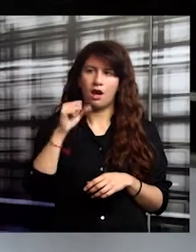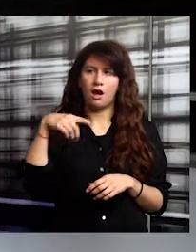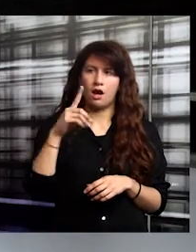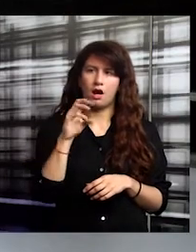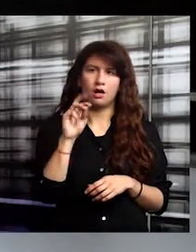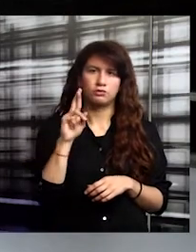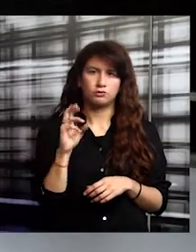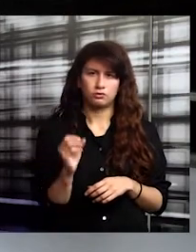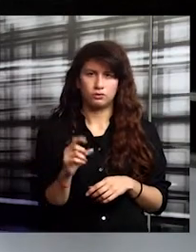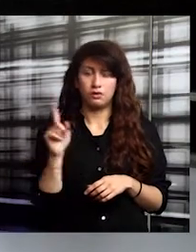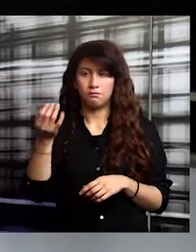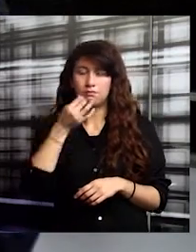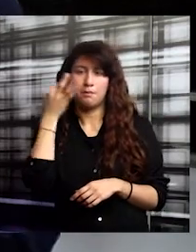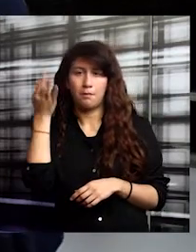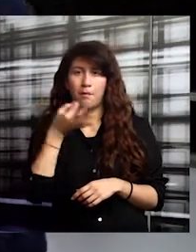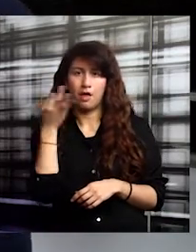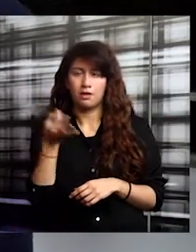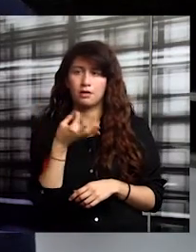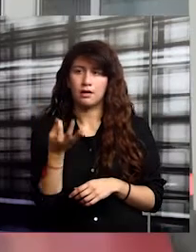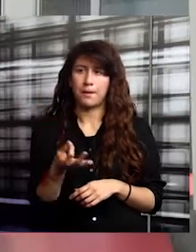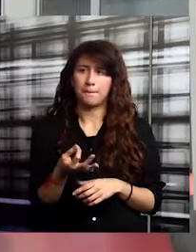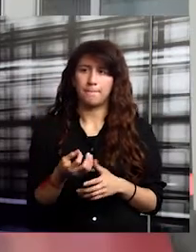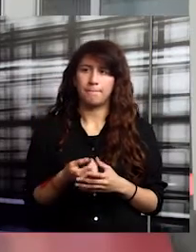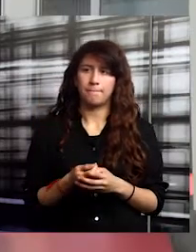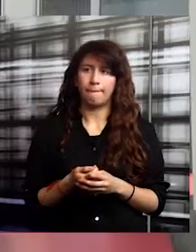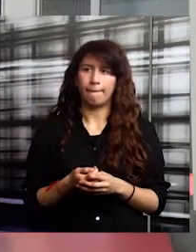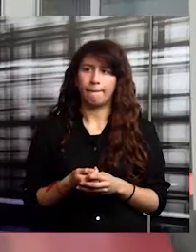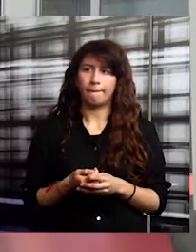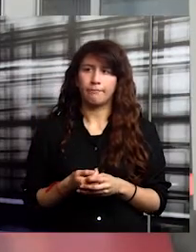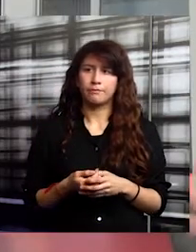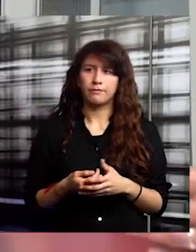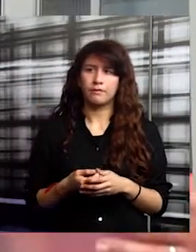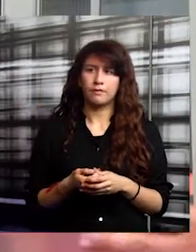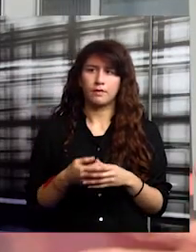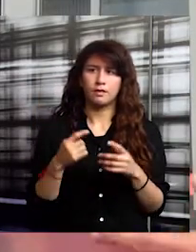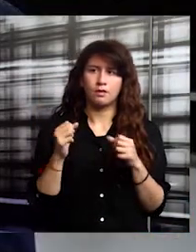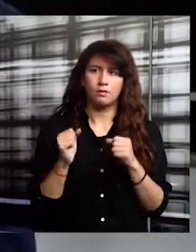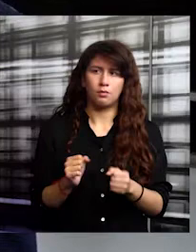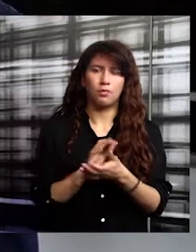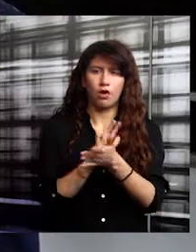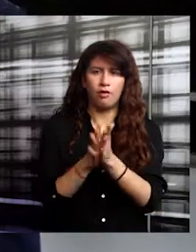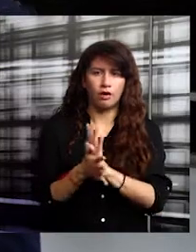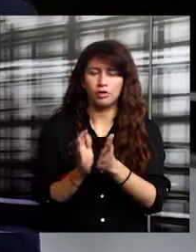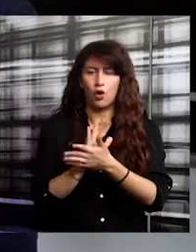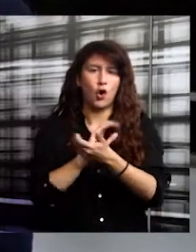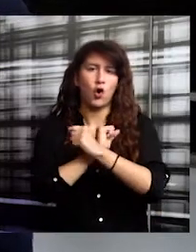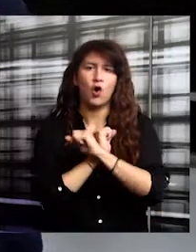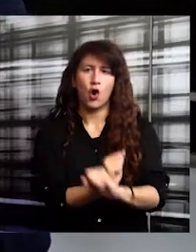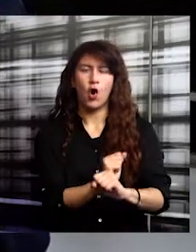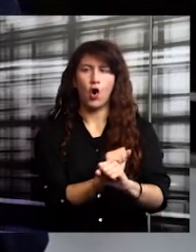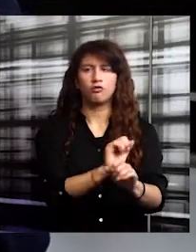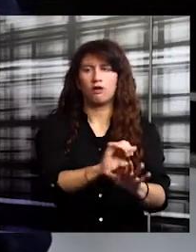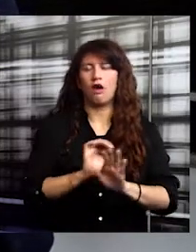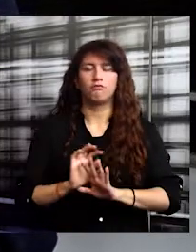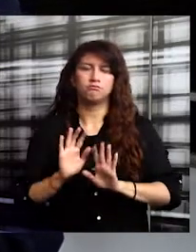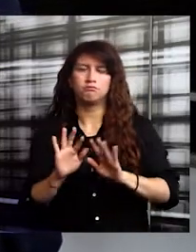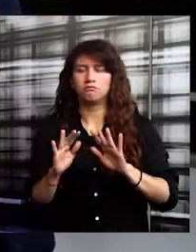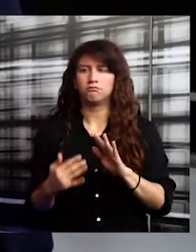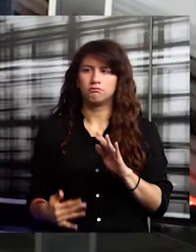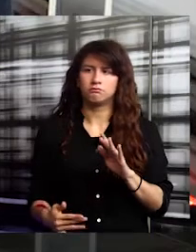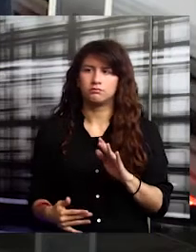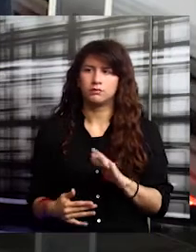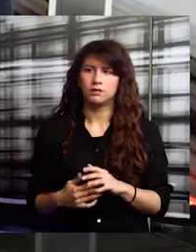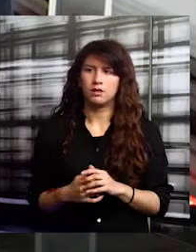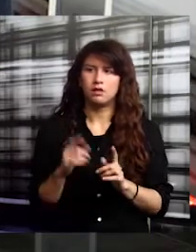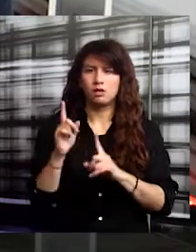vista democrático. Podrá tener pros, en contra, sí. Podrá haber letras chicas, como dicen algunos, ¿no? Cosa que vamos a ver